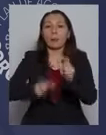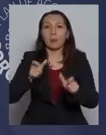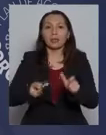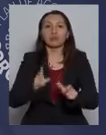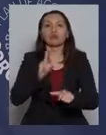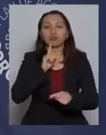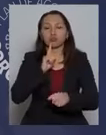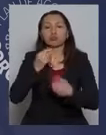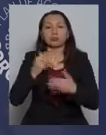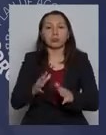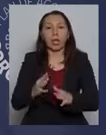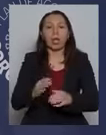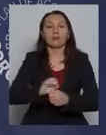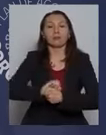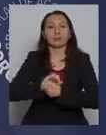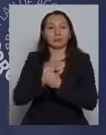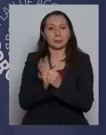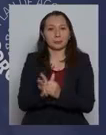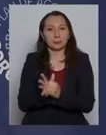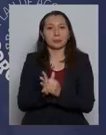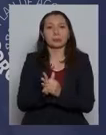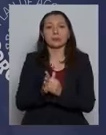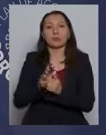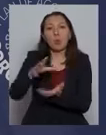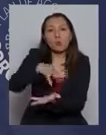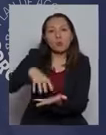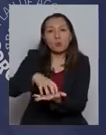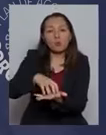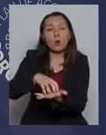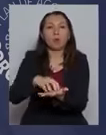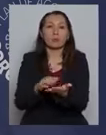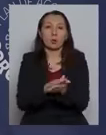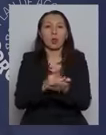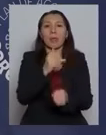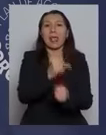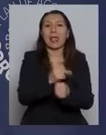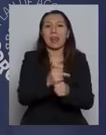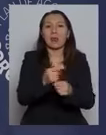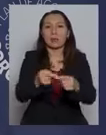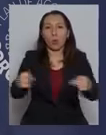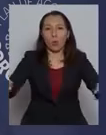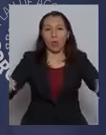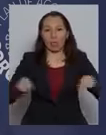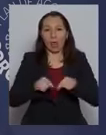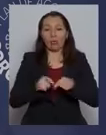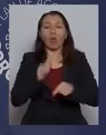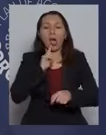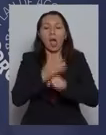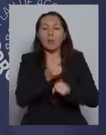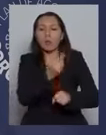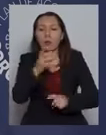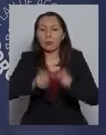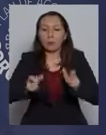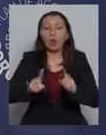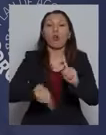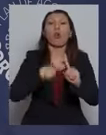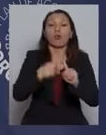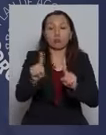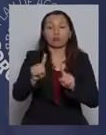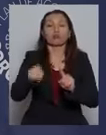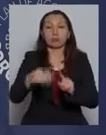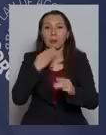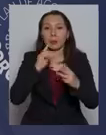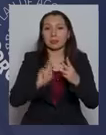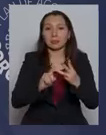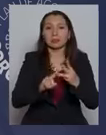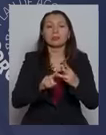que están contagiadas en un territorio, es decir, por kilómetro cuadrado. Y otro parámetro que se usa también